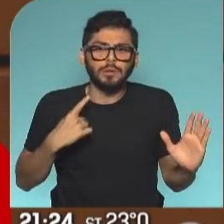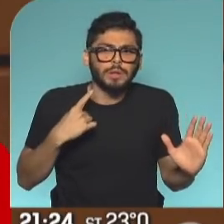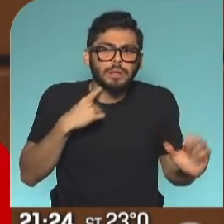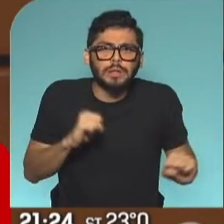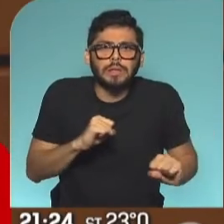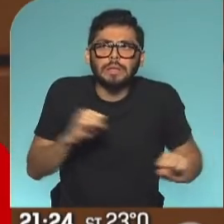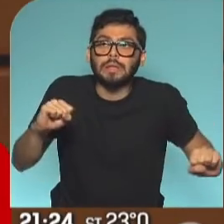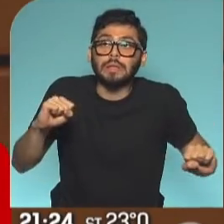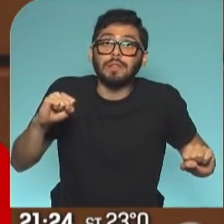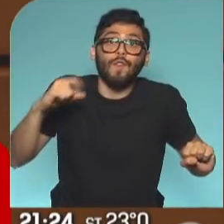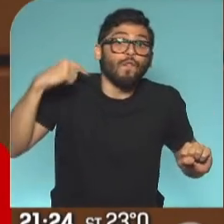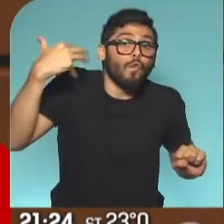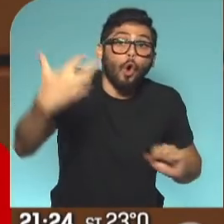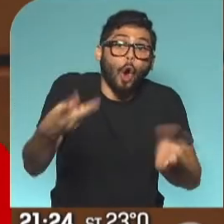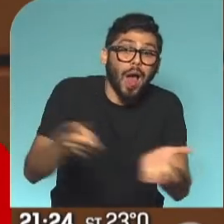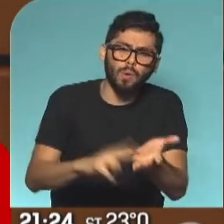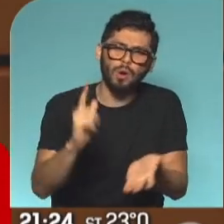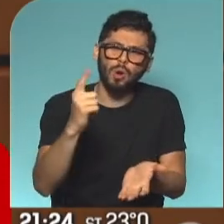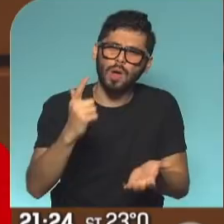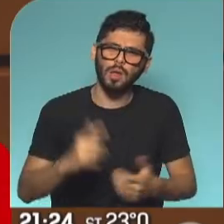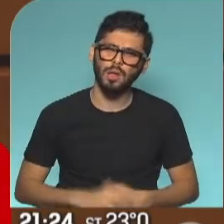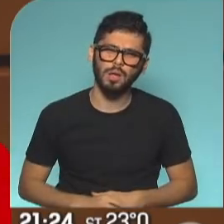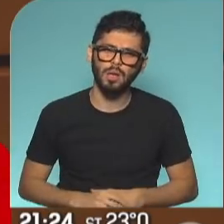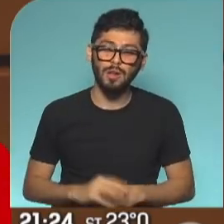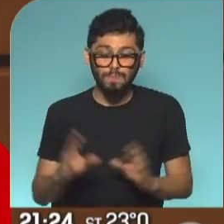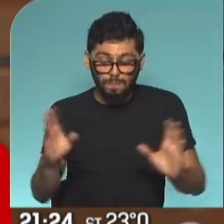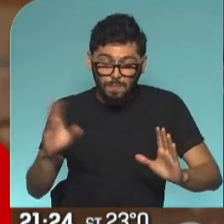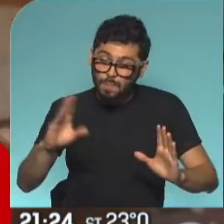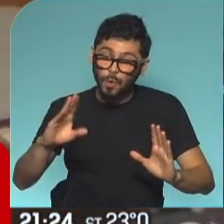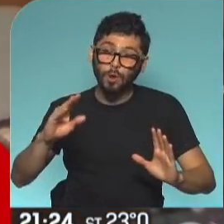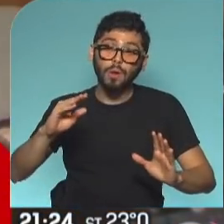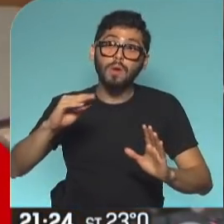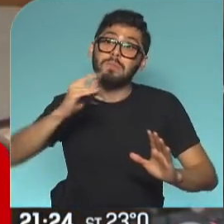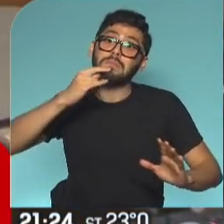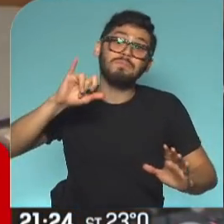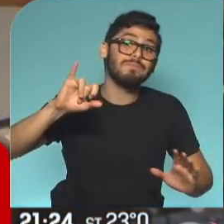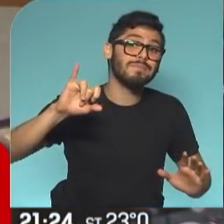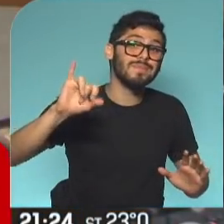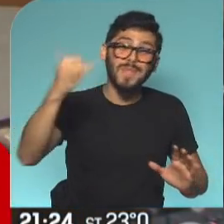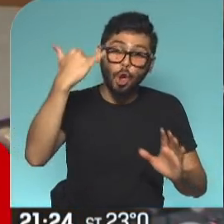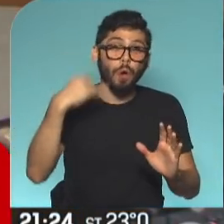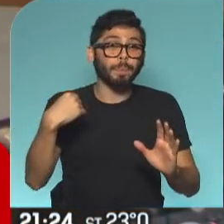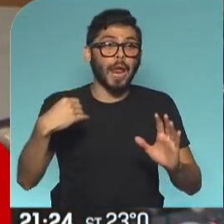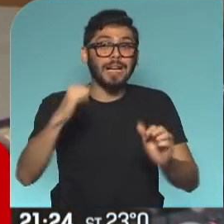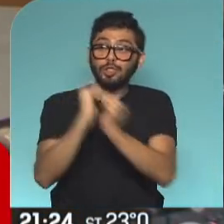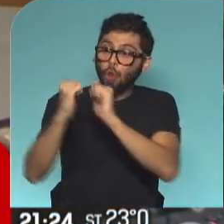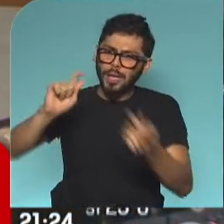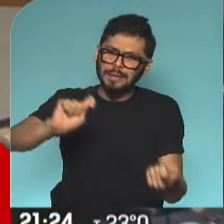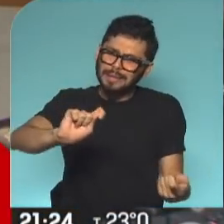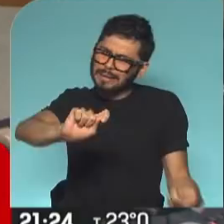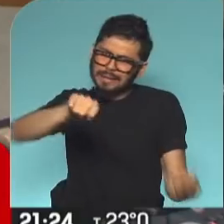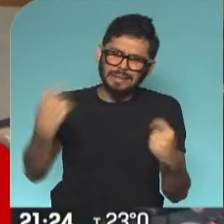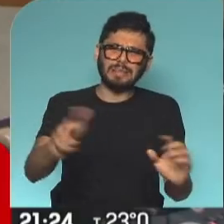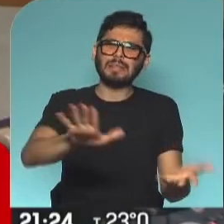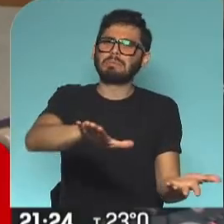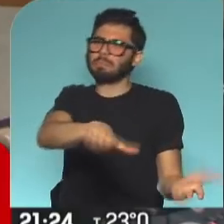momento. No va a haber un tiempo mejor que este para dar vuelta a la historia del mundo como se da vuelta una